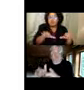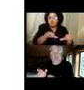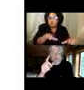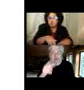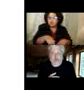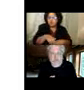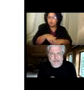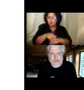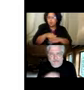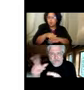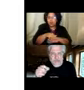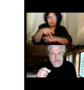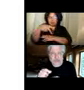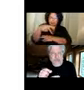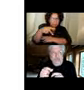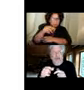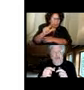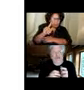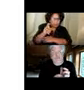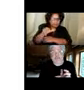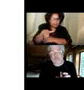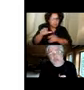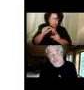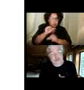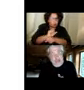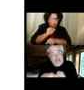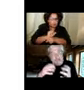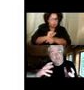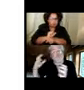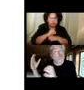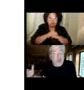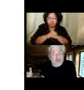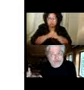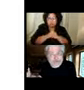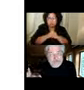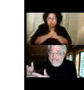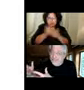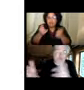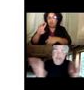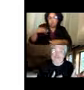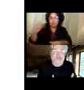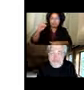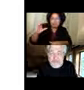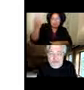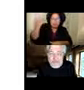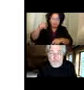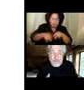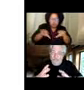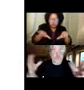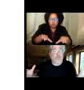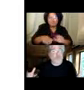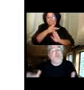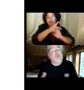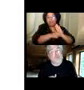Hacemos trabajo en política. De hecho, estamos haciendo bastante de ello. Vamos a hablar de ello en breve un poco. De hecho, estamos